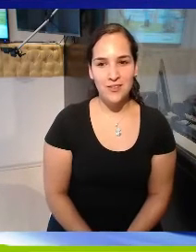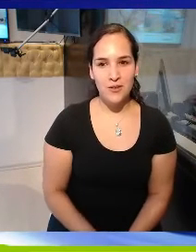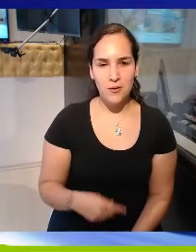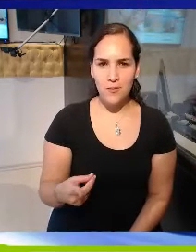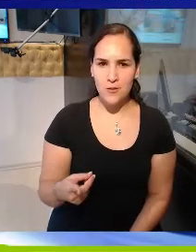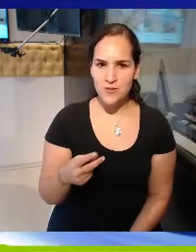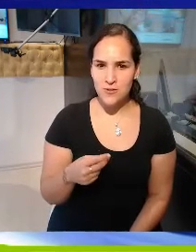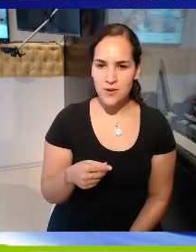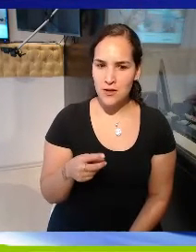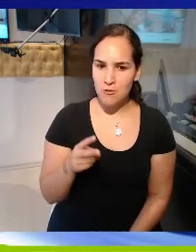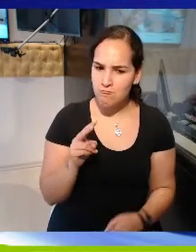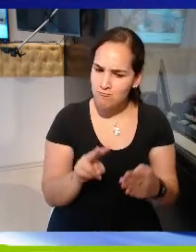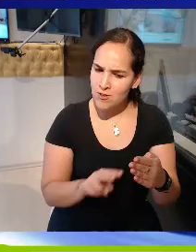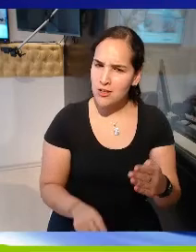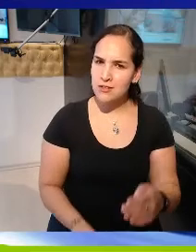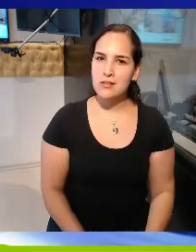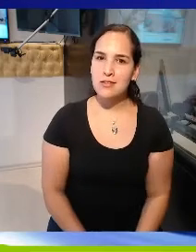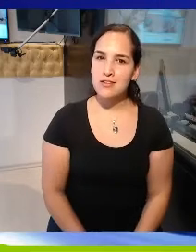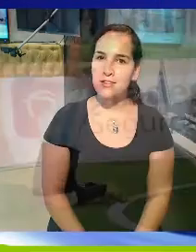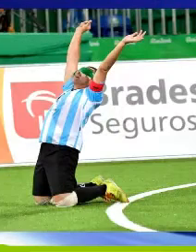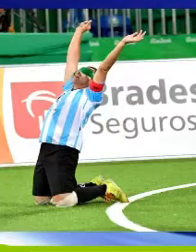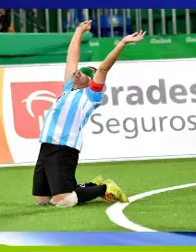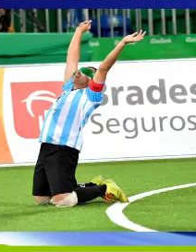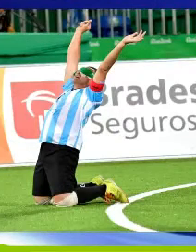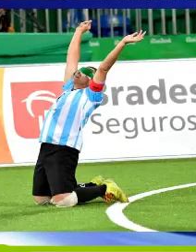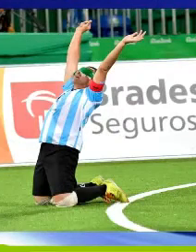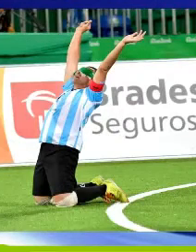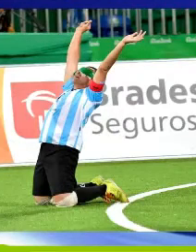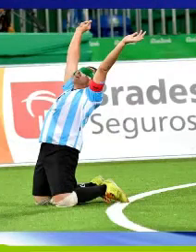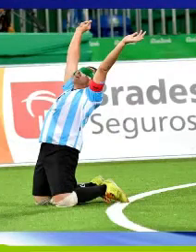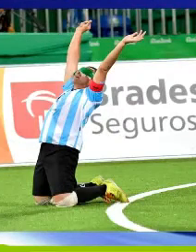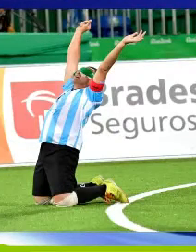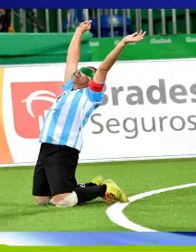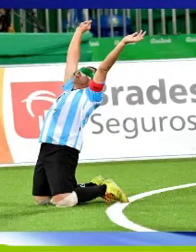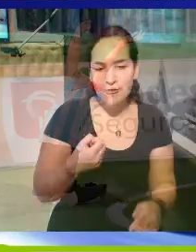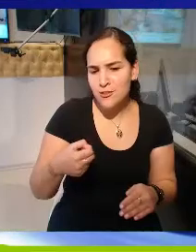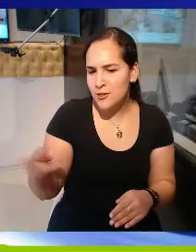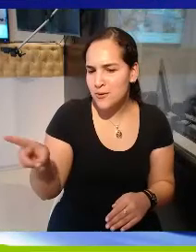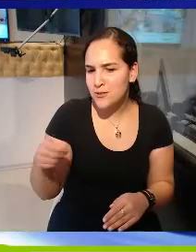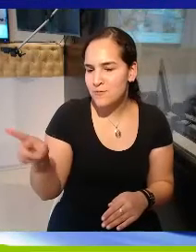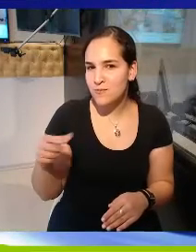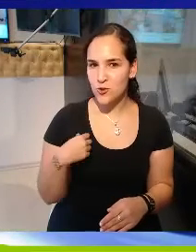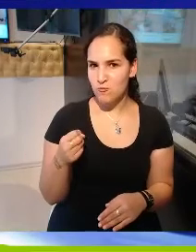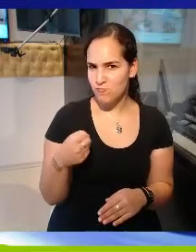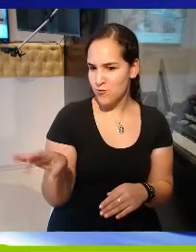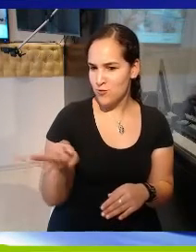Silvio Velo, el mejor deportista paralímpico del mundo. Lo voy a despedir. Eso. Yo lo voy a despedir.